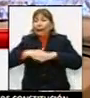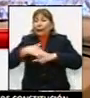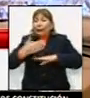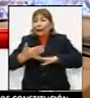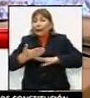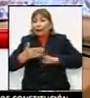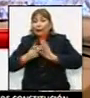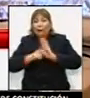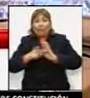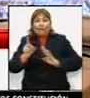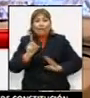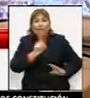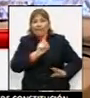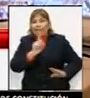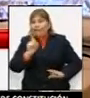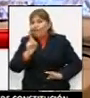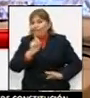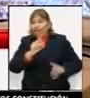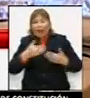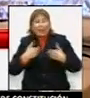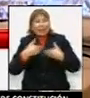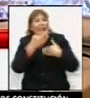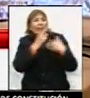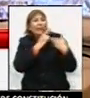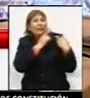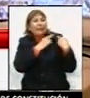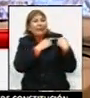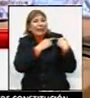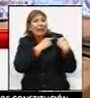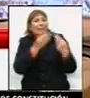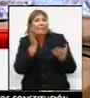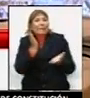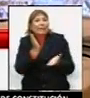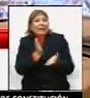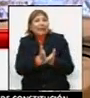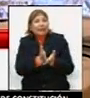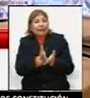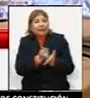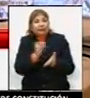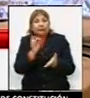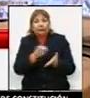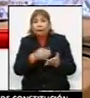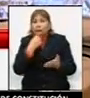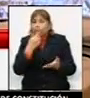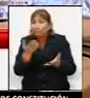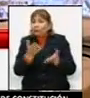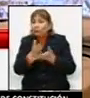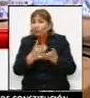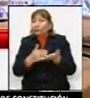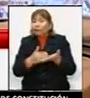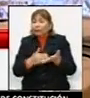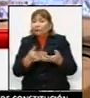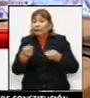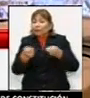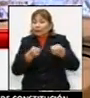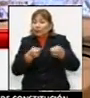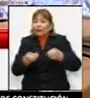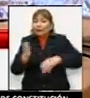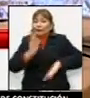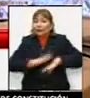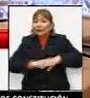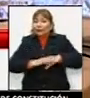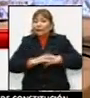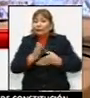haya un establecimiento de responsabilidad penal respecto de aquellos dirigentes partidarios que habrían decidido respecto a los